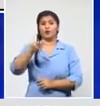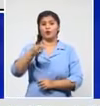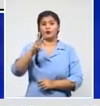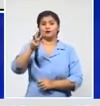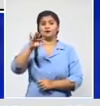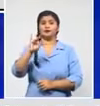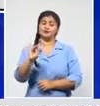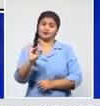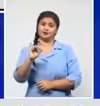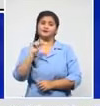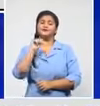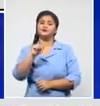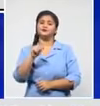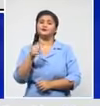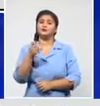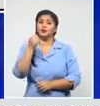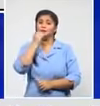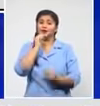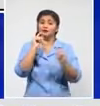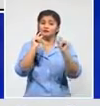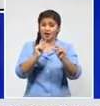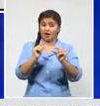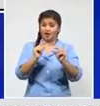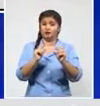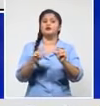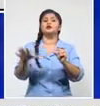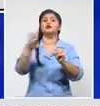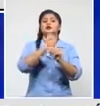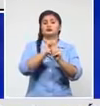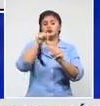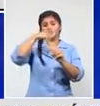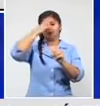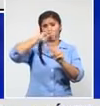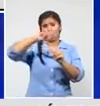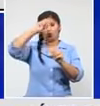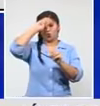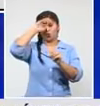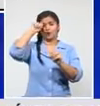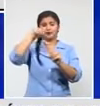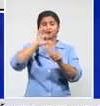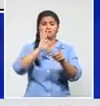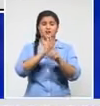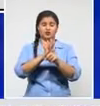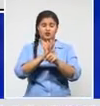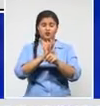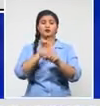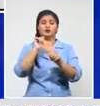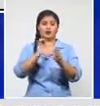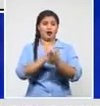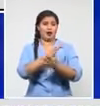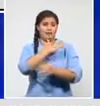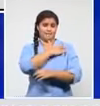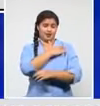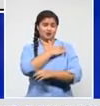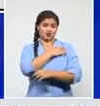es posiblemente la más baja que hemos tenido desde que comenzó en la pandemia.